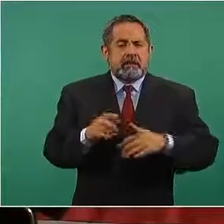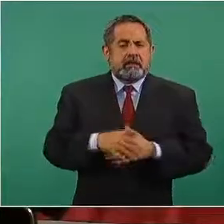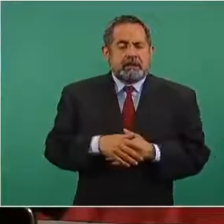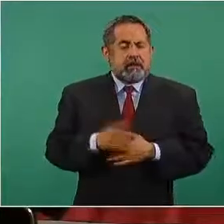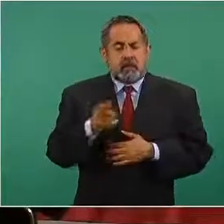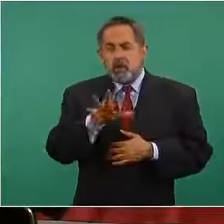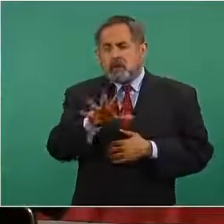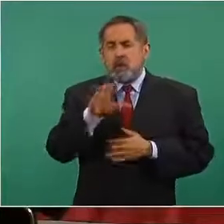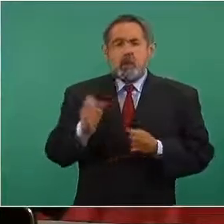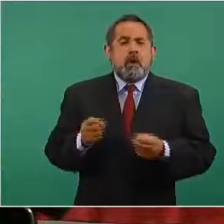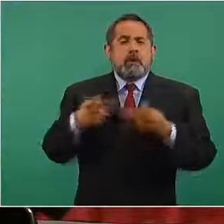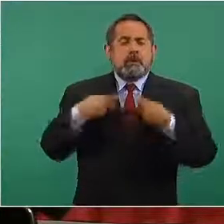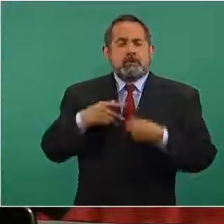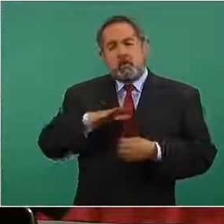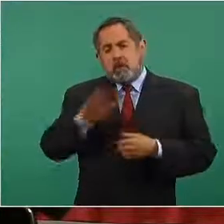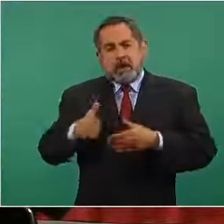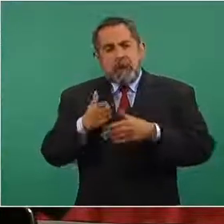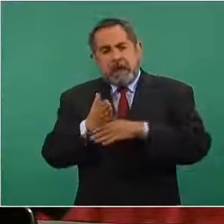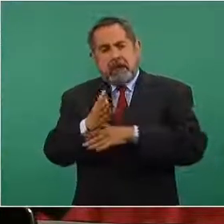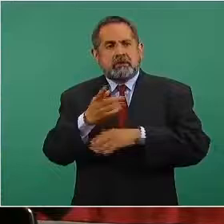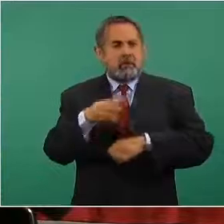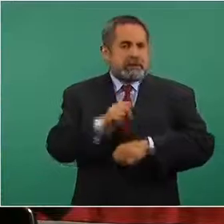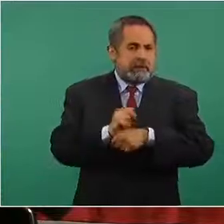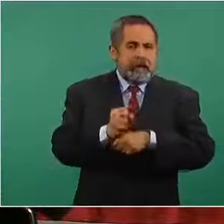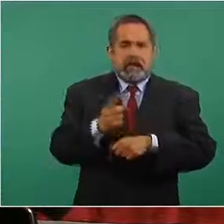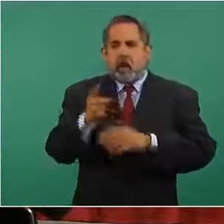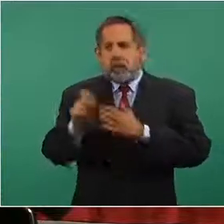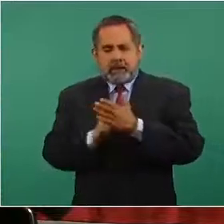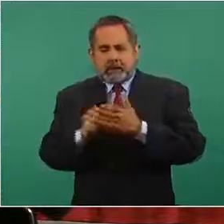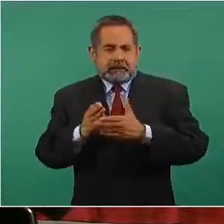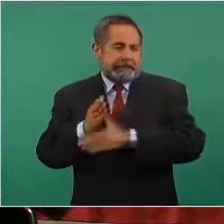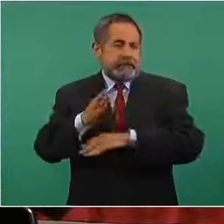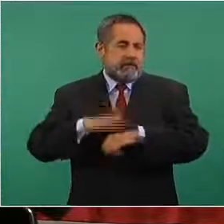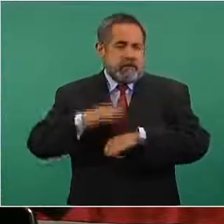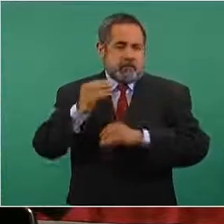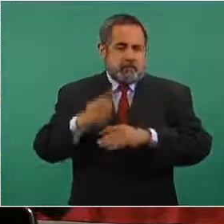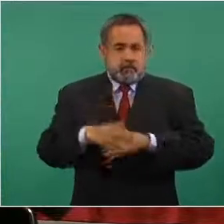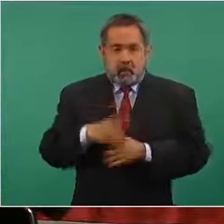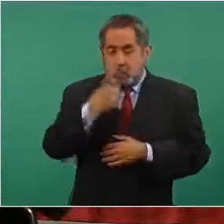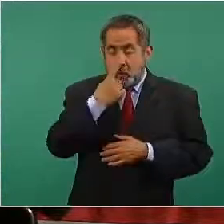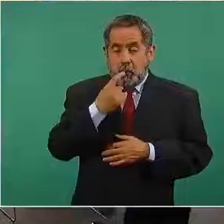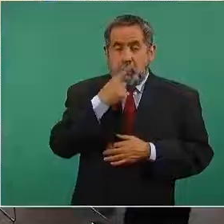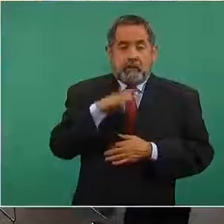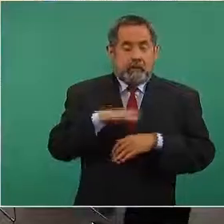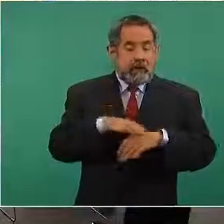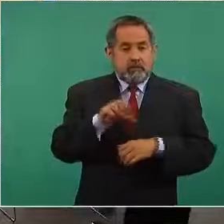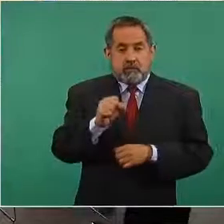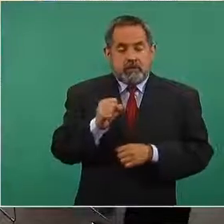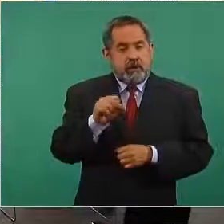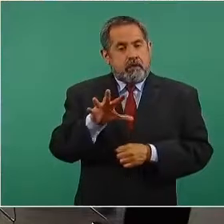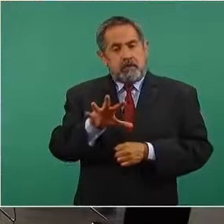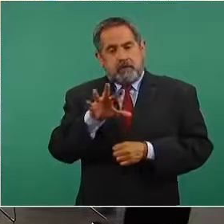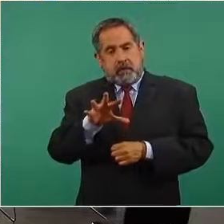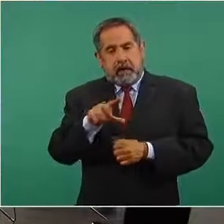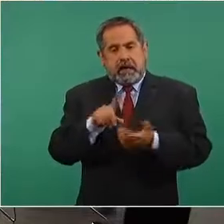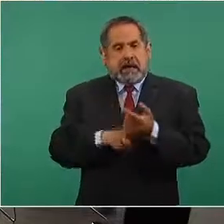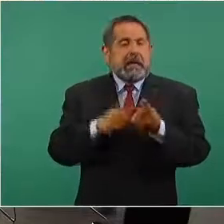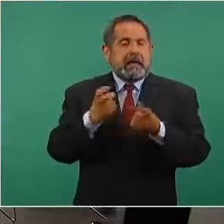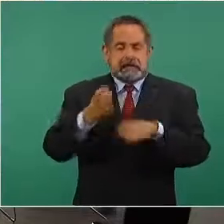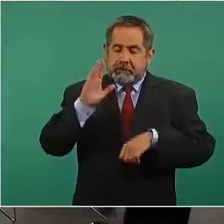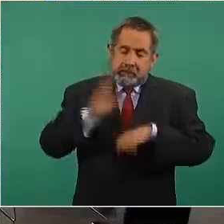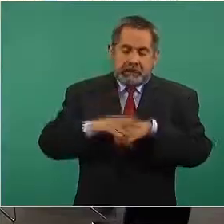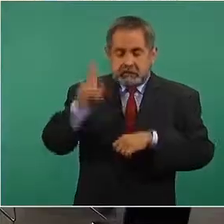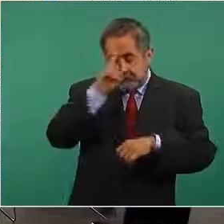es el exceso de mortalidad de cada semana o cada mes. El más rojo es el mayor